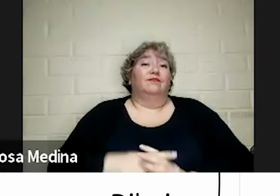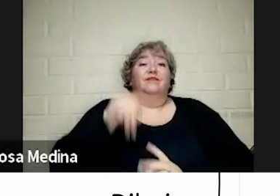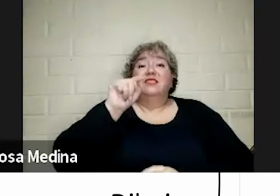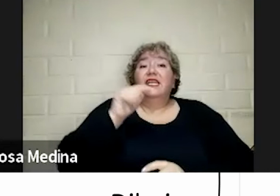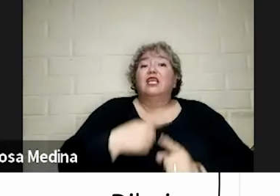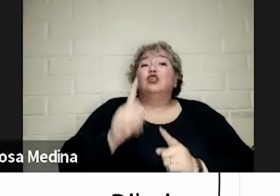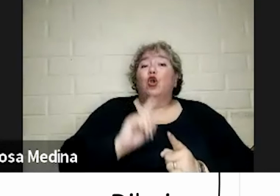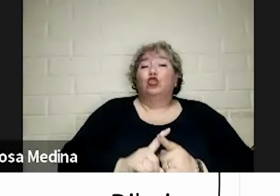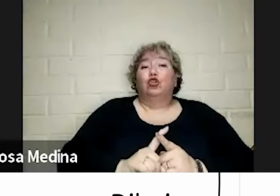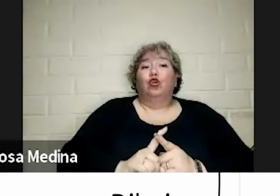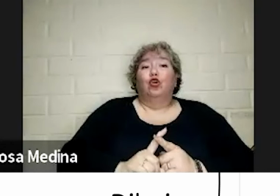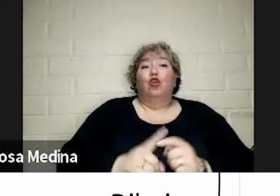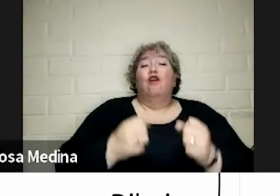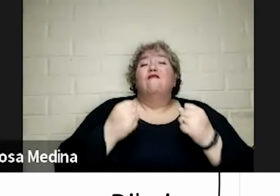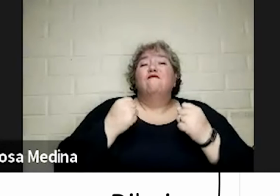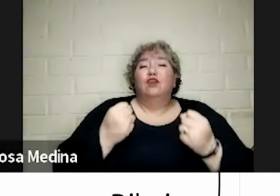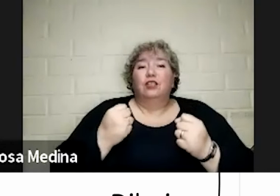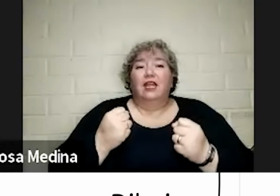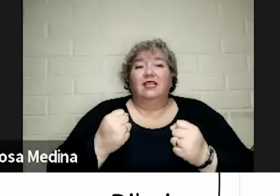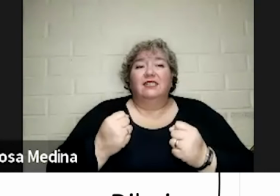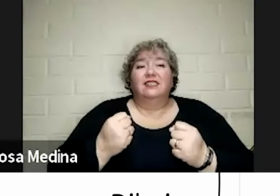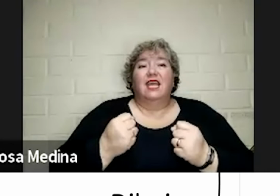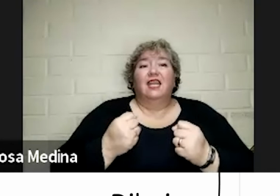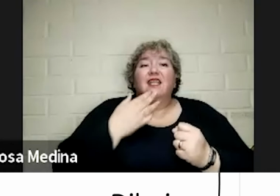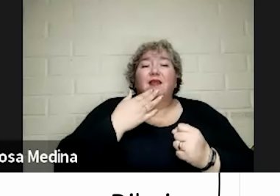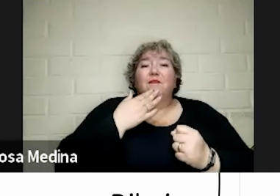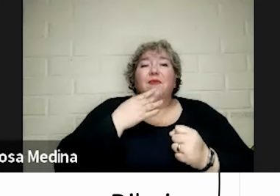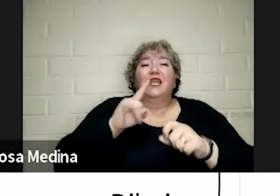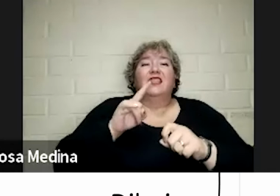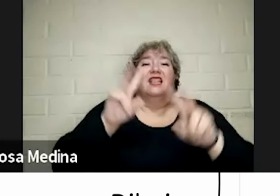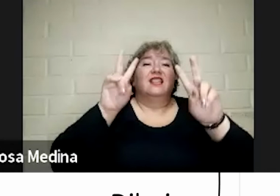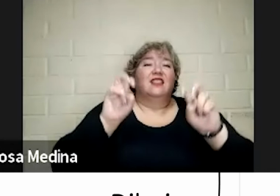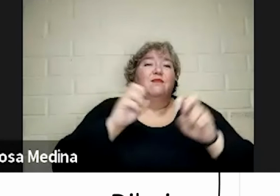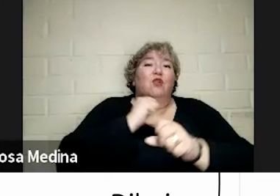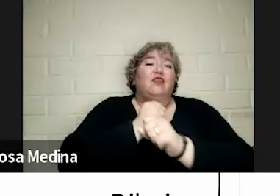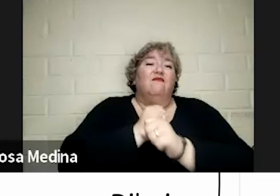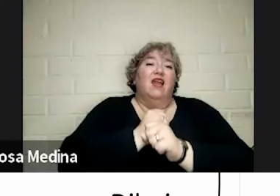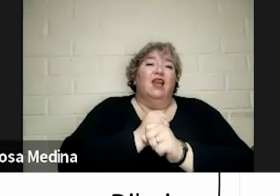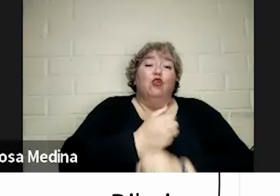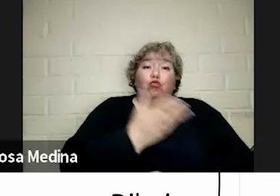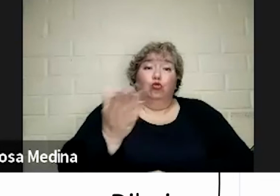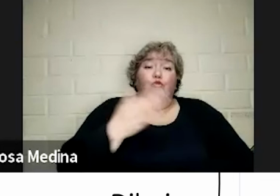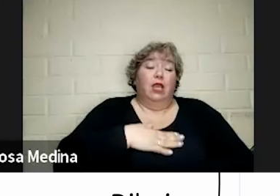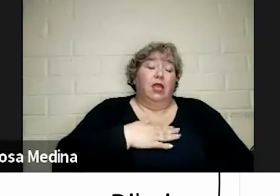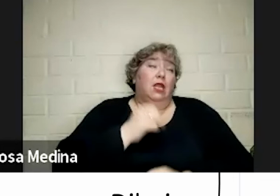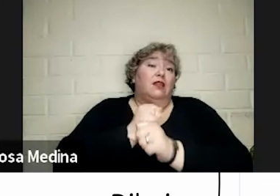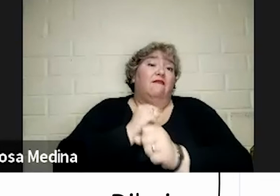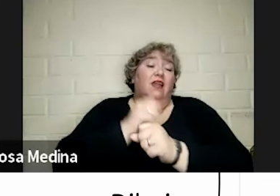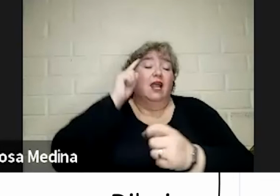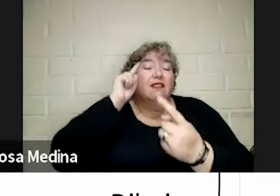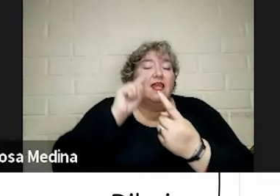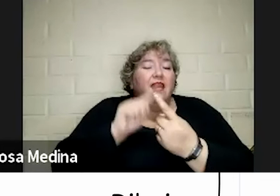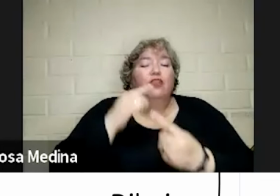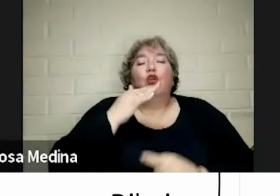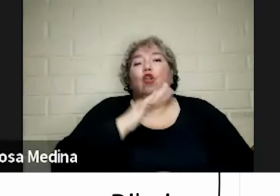ejemplo, fortalecer el conocimiento explícito de las funciones ejecutivas a través de este tipo de trabajo, si es que ustedes lo quieren trabajar directamente con los niños y las